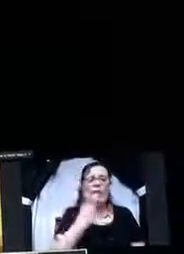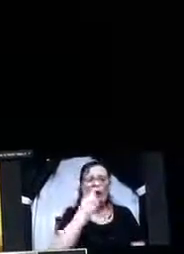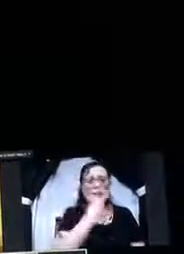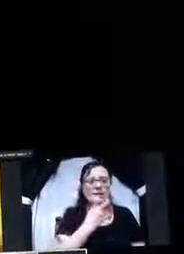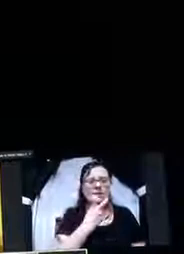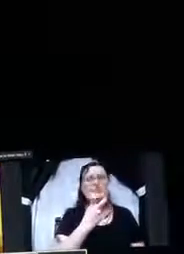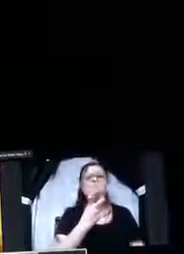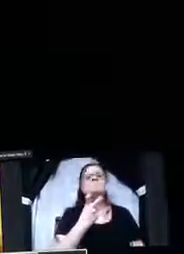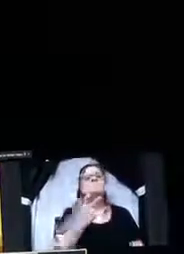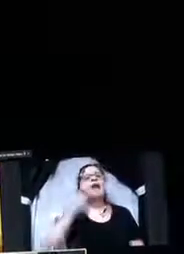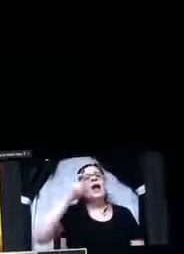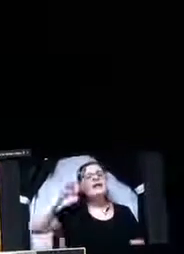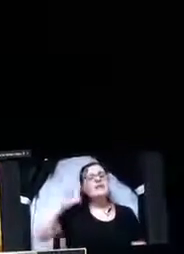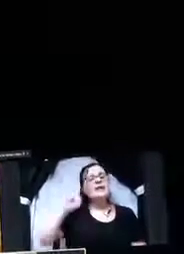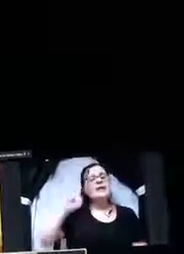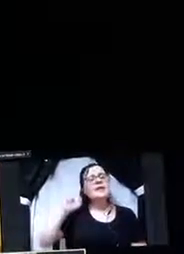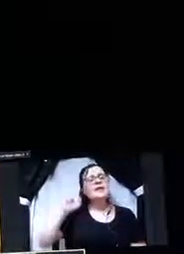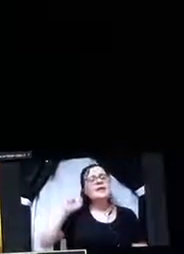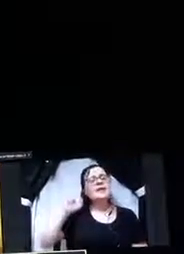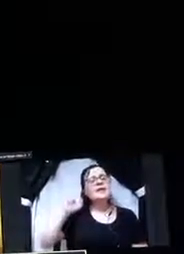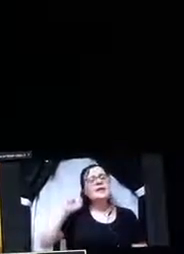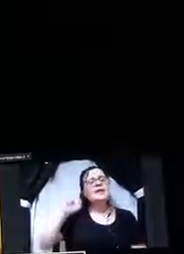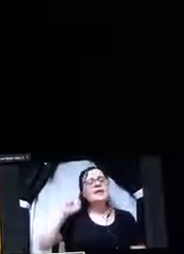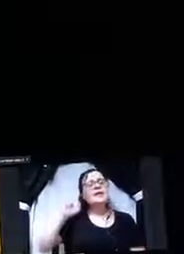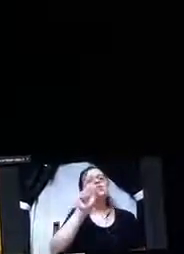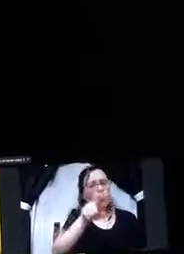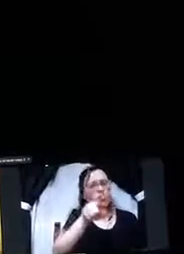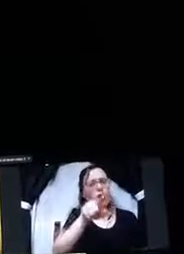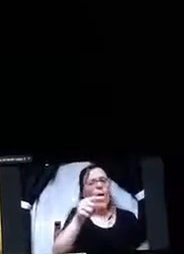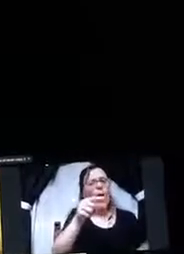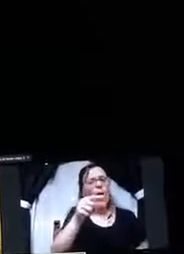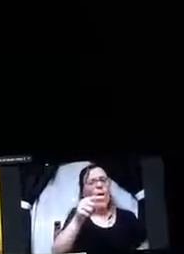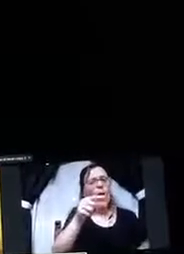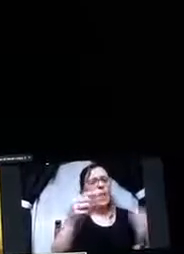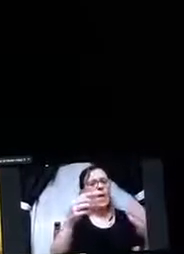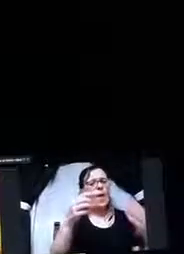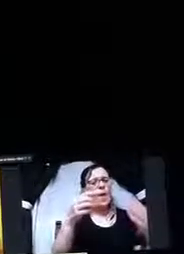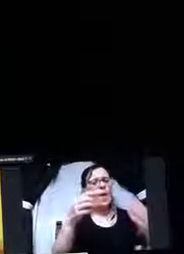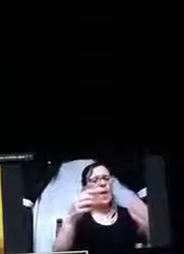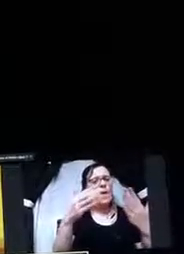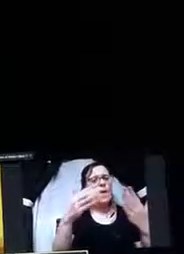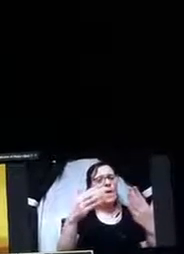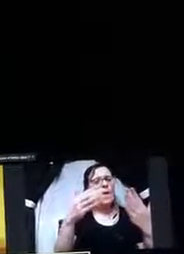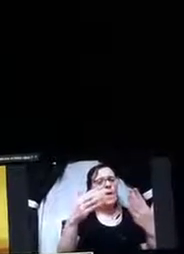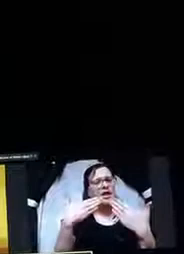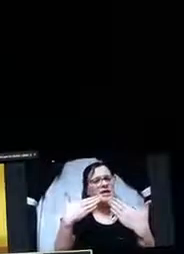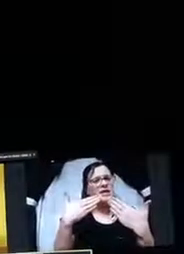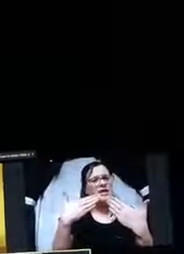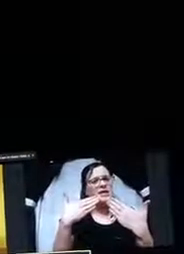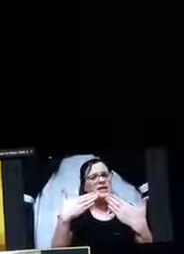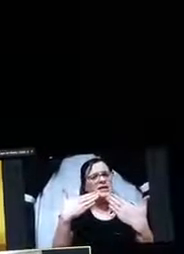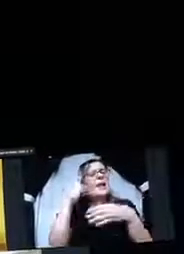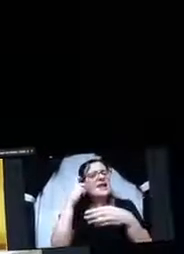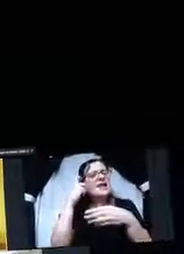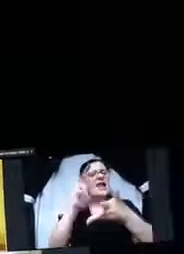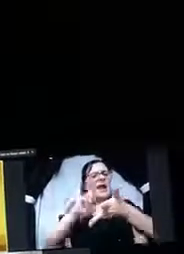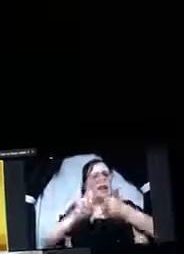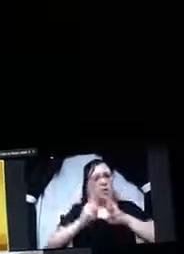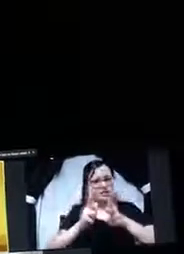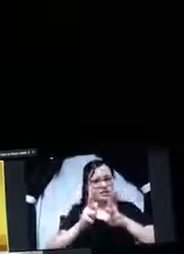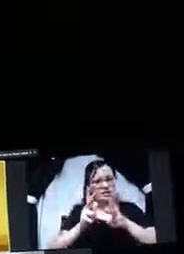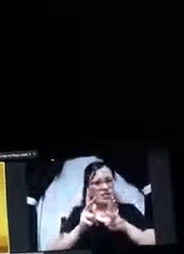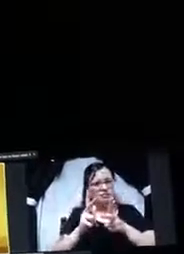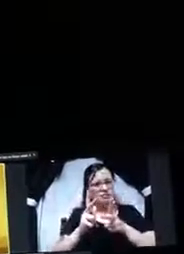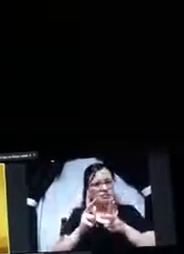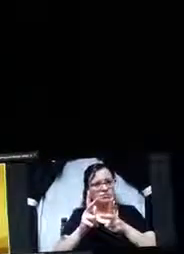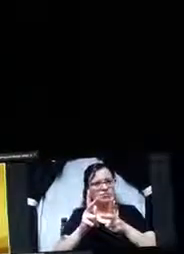su experiencia, ¿aconsejan que a futuro también aprenda lengua de señas? Bueno,